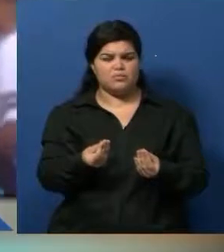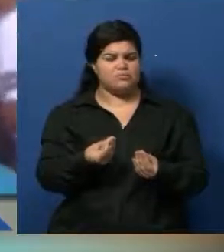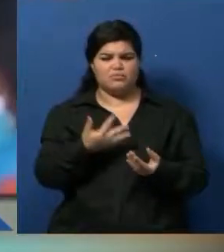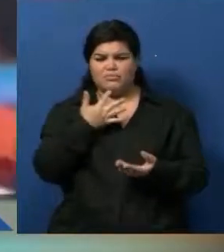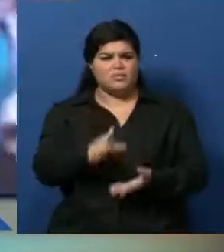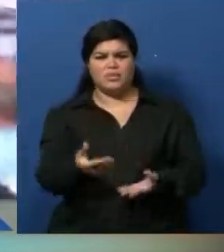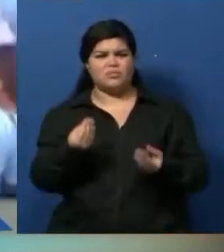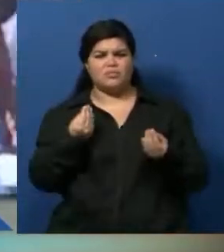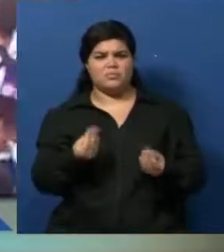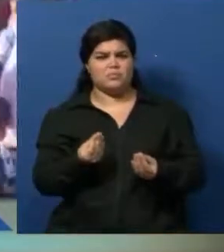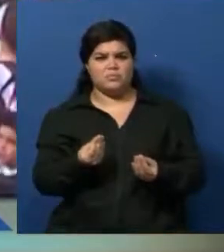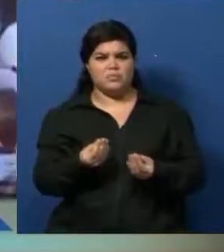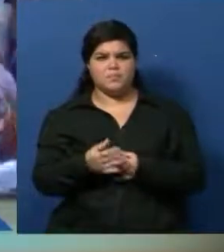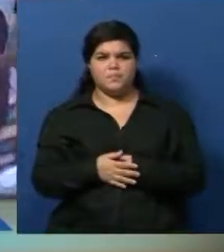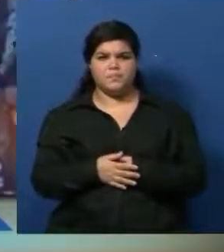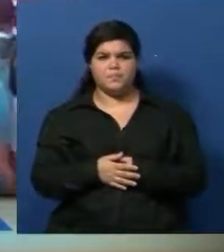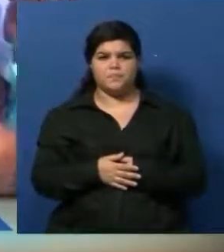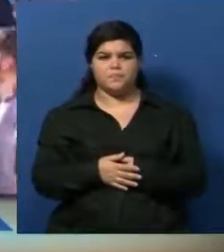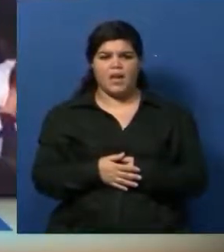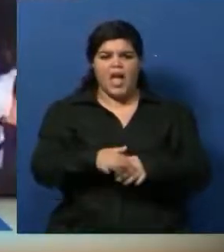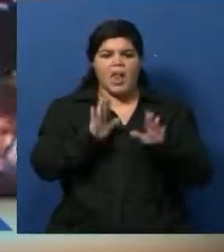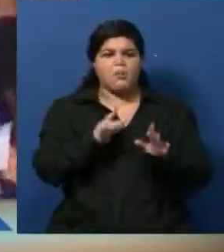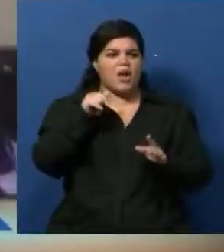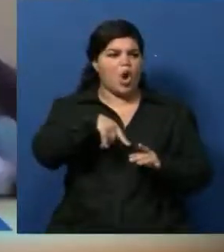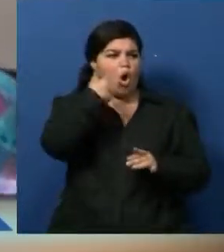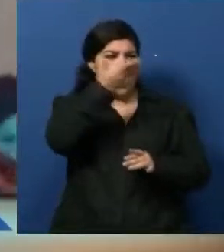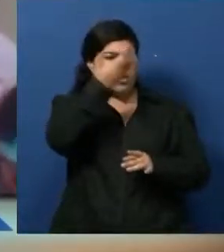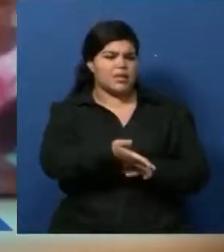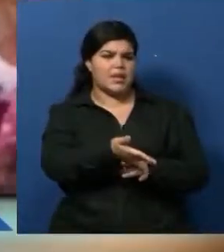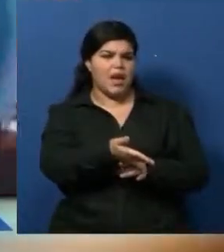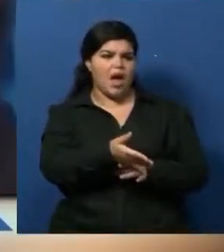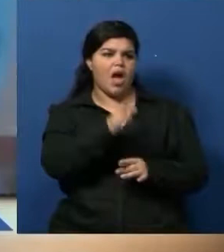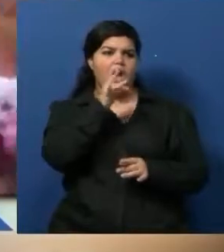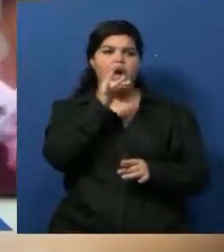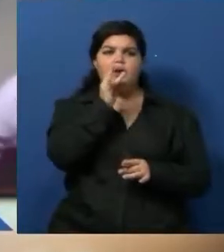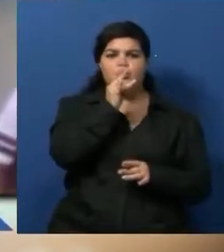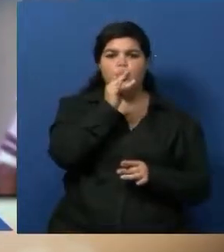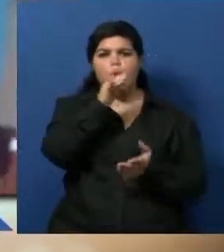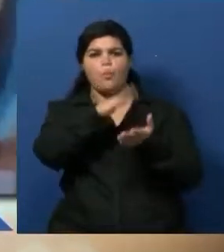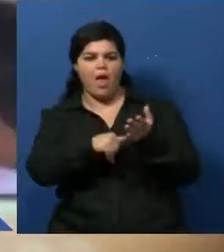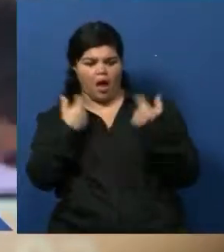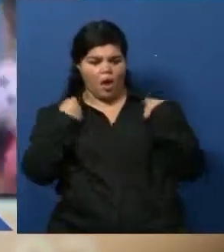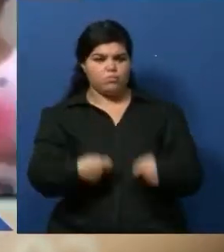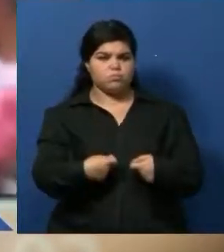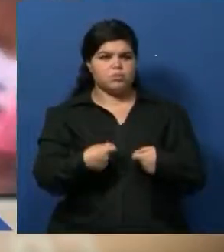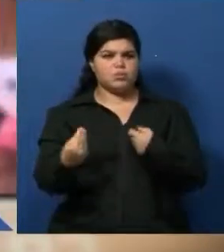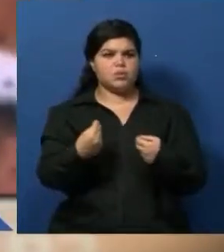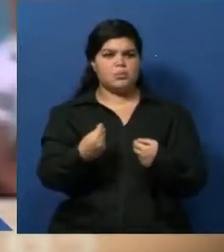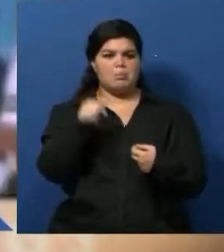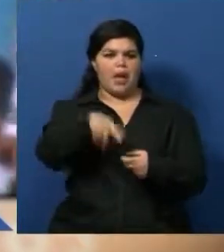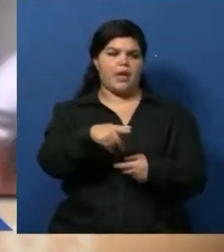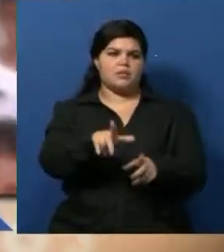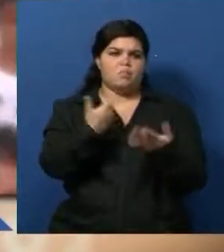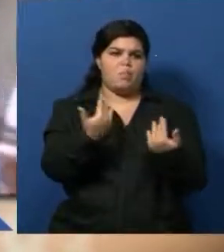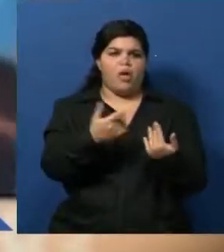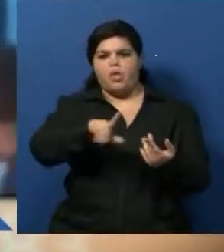reaccione así porque supuestamente la otra es hincha del equipo que estaba vestido de azul y blanco. Digamos, en este caso se dio en Belgrano Talleres, podría ser en Boca